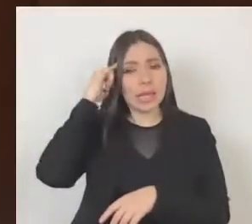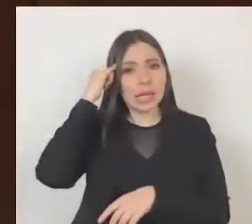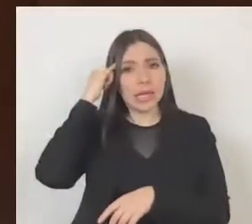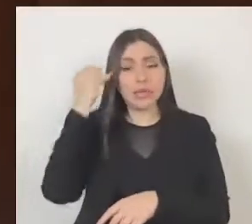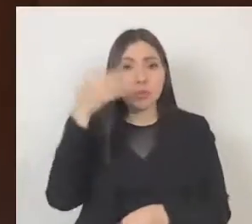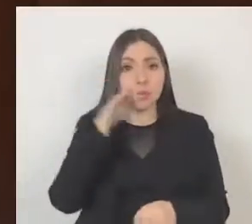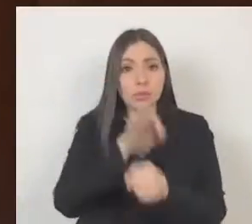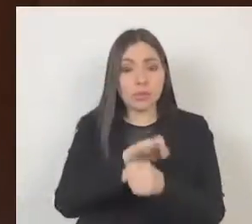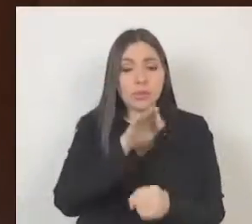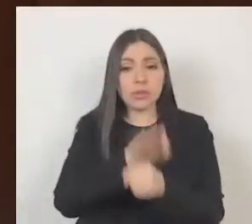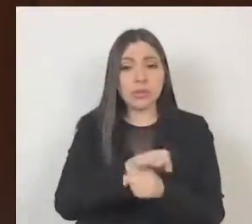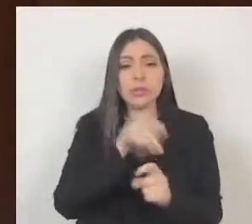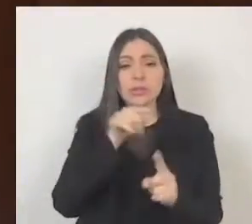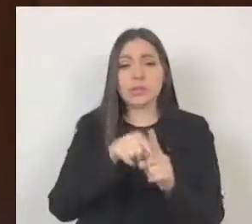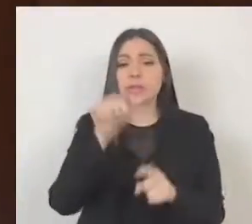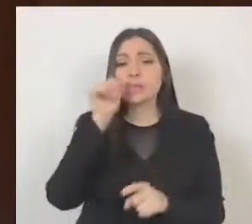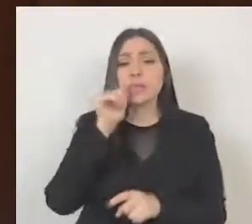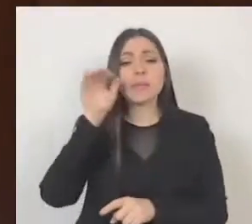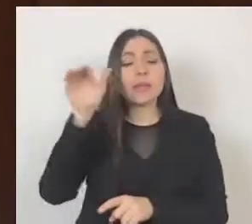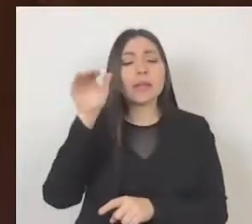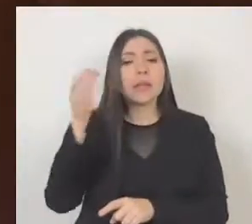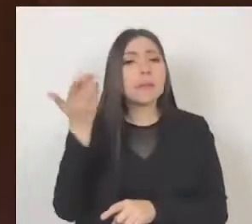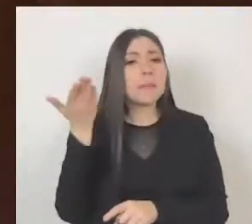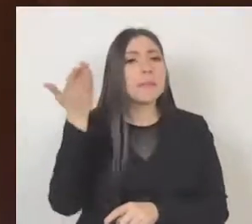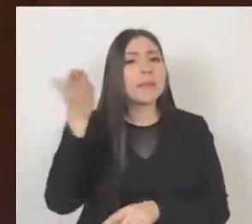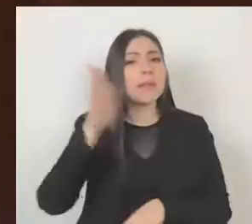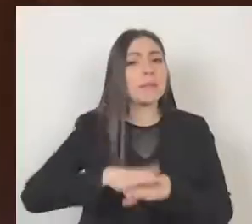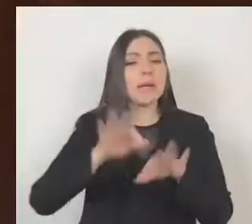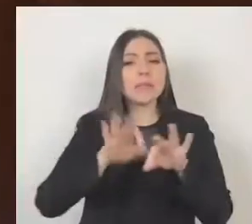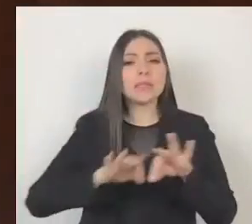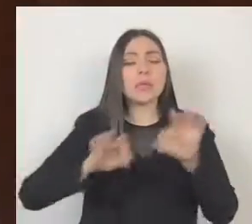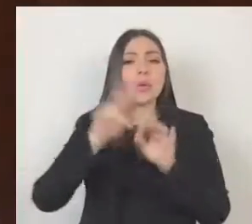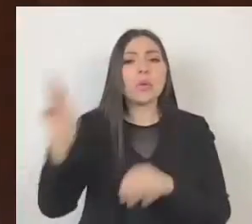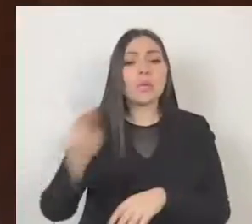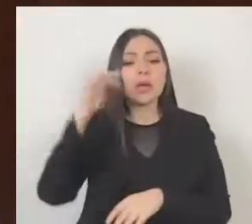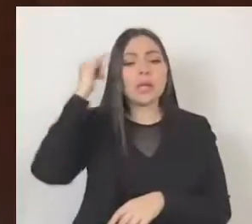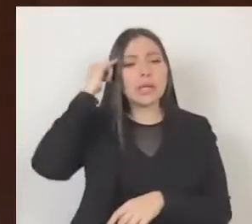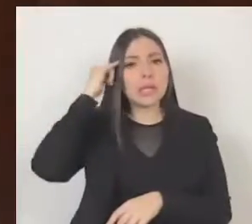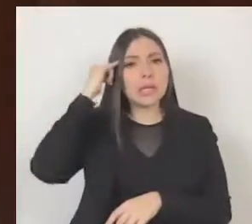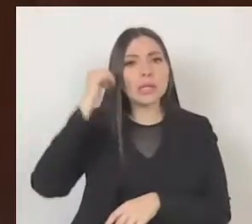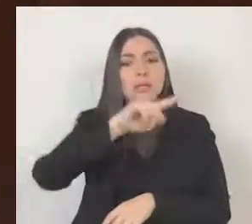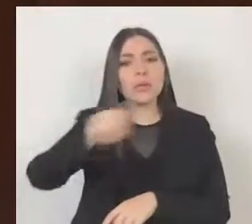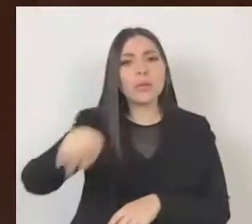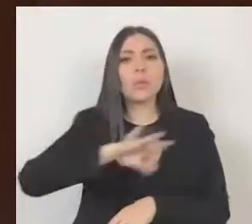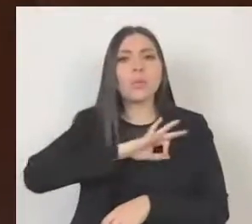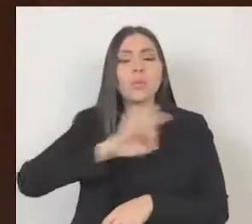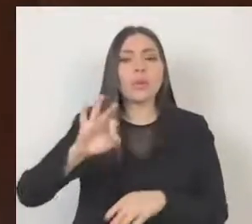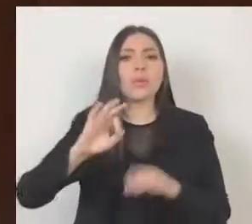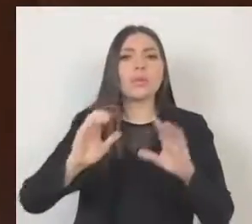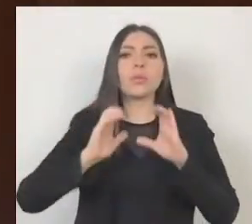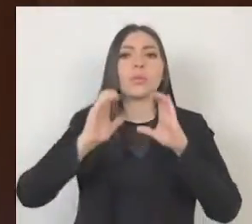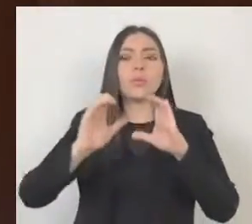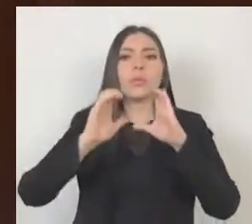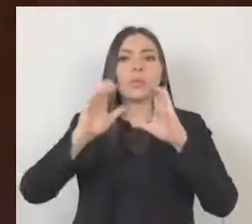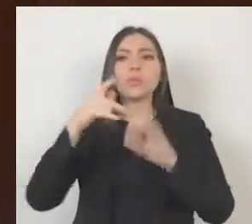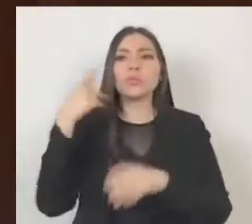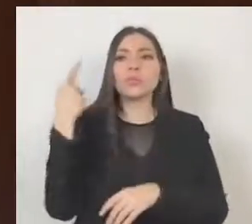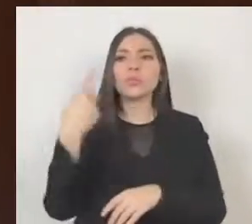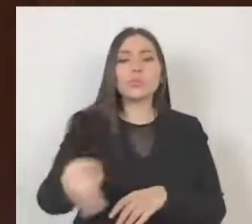y demandas fundamentales de los pueblos indígenas para poder salvaguardar su